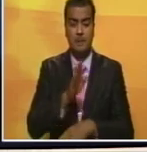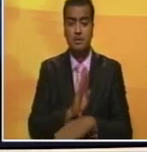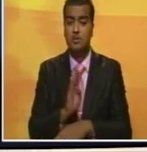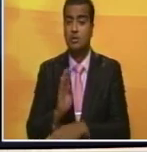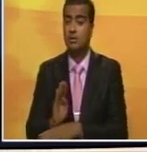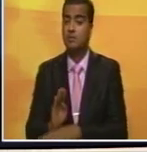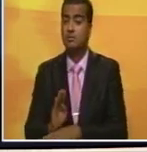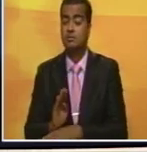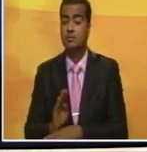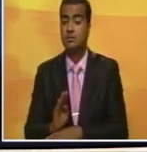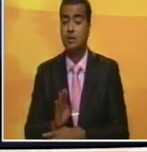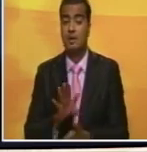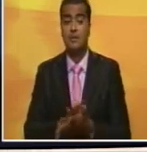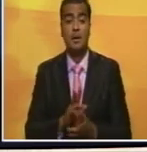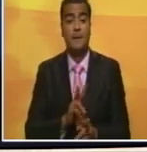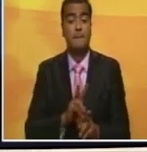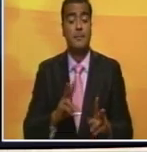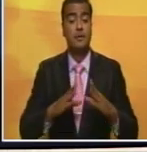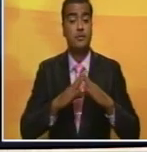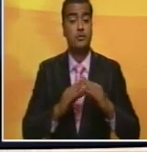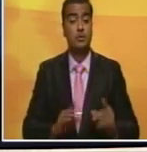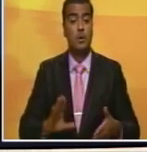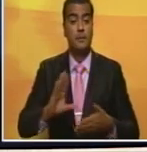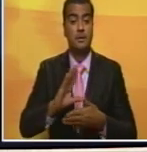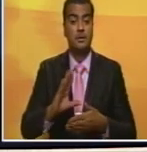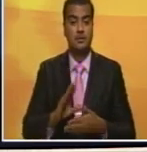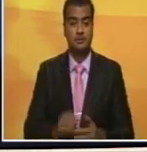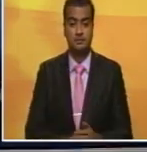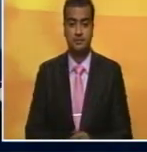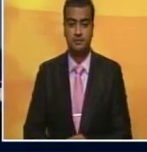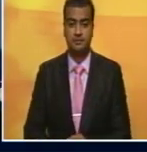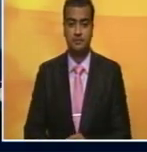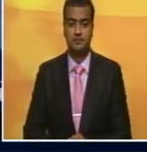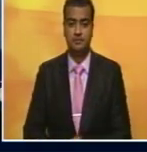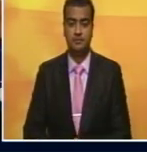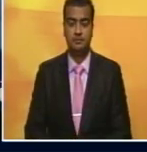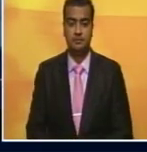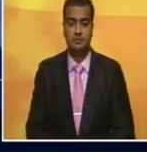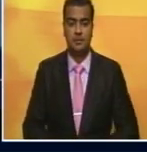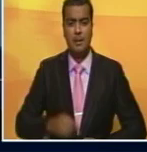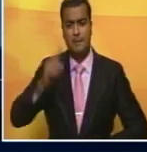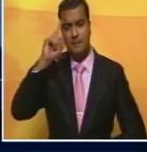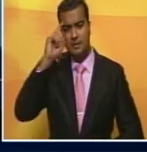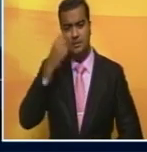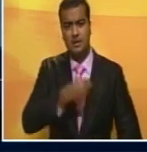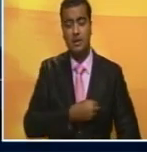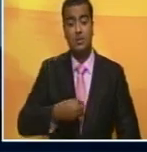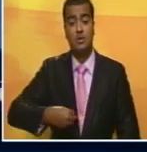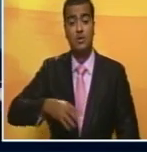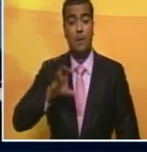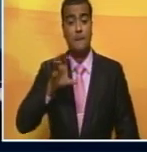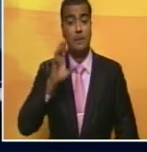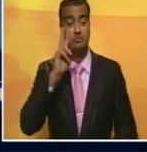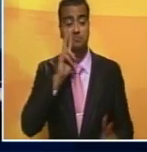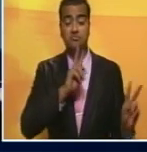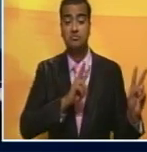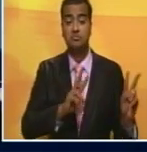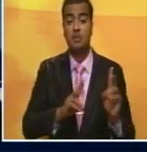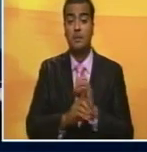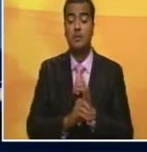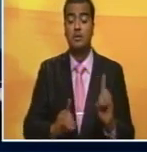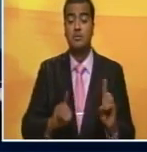seguridad y la prosperidad en todo el continente americano. Rivas considera que nuestro país es un ejemplo de democracia para el